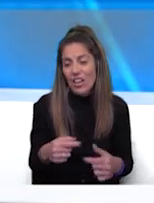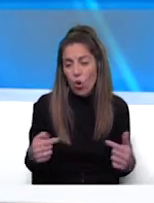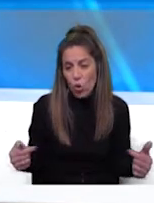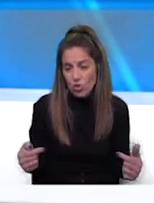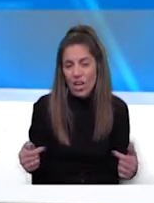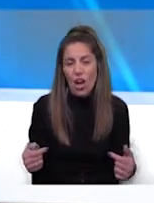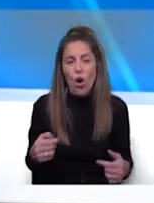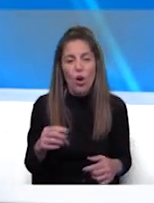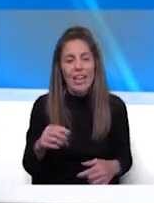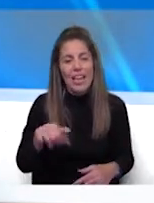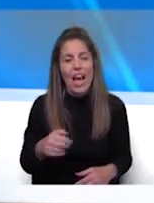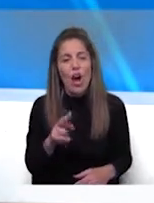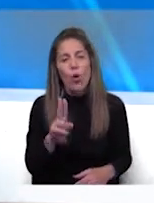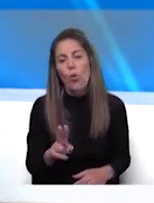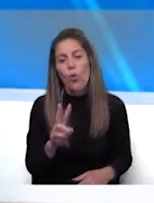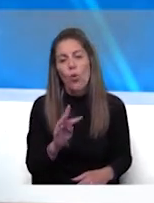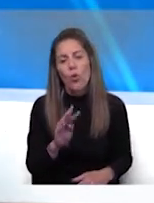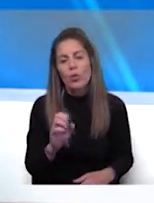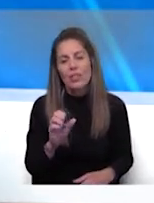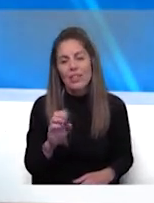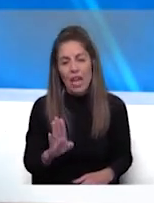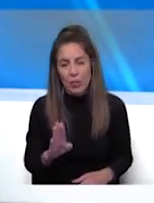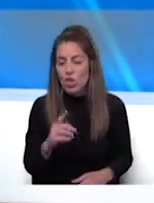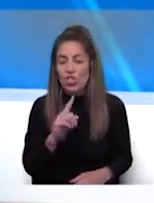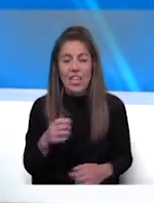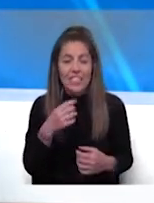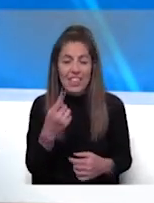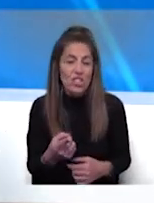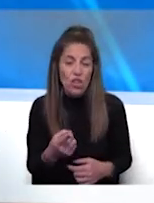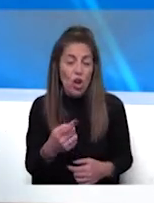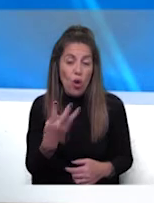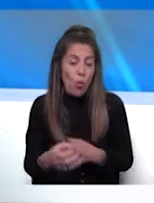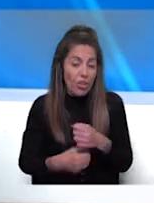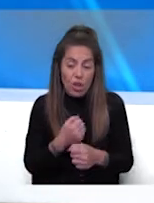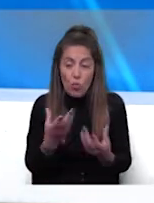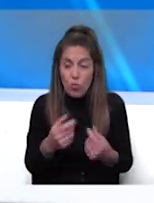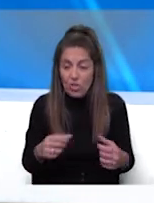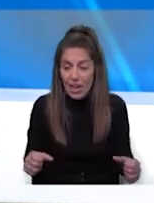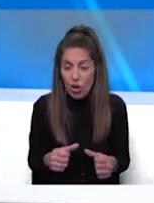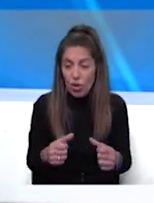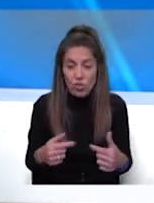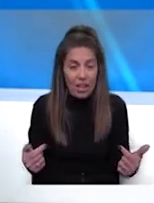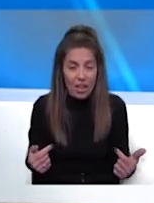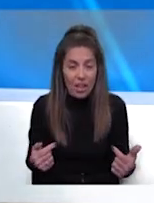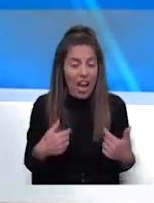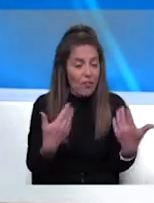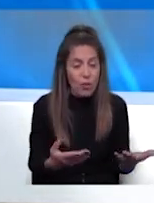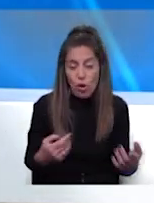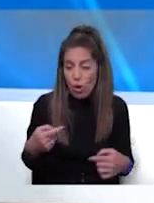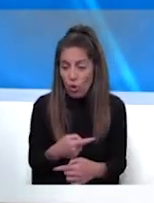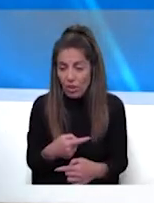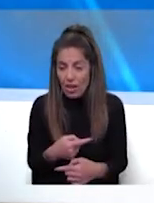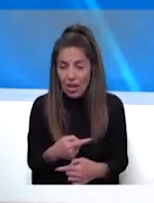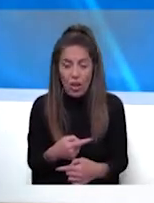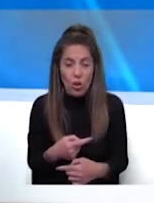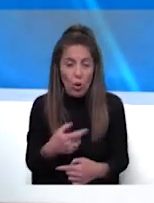el hecho de que la JUTEP no se haya pronunciado en 4 años sobre ninguno de los muchos casos que hubo, a favor, en contra, como